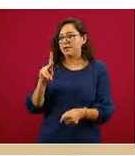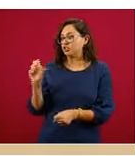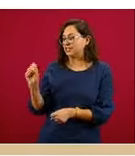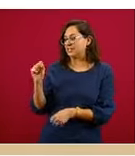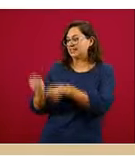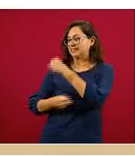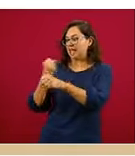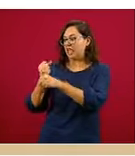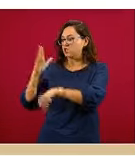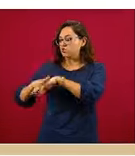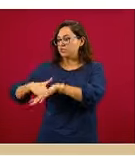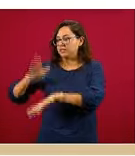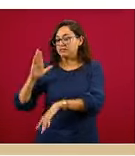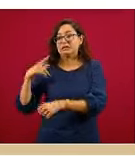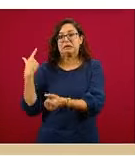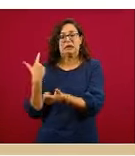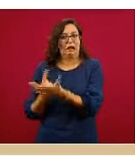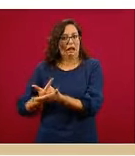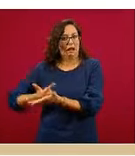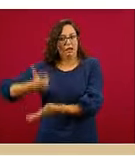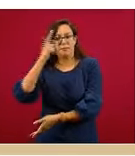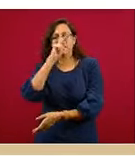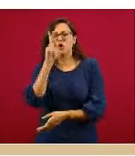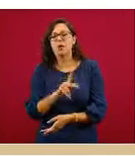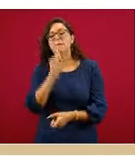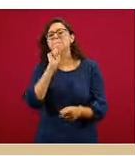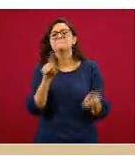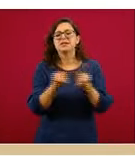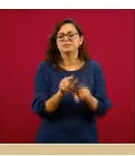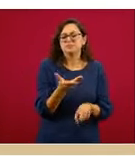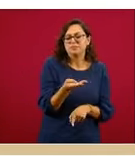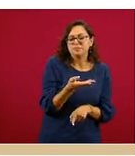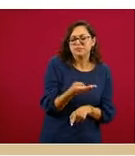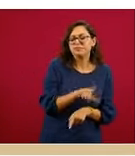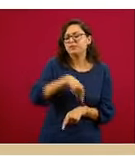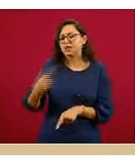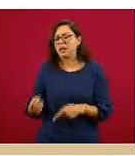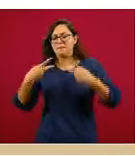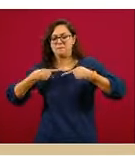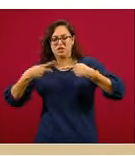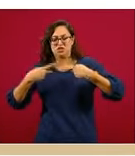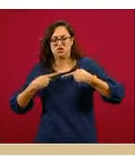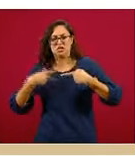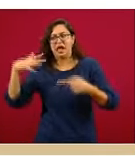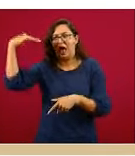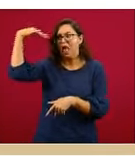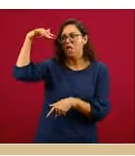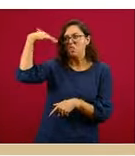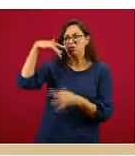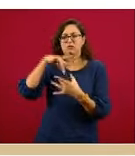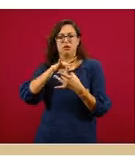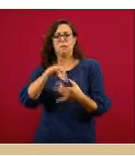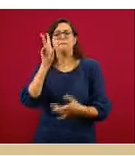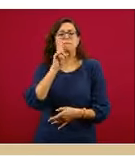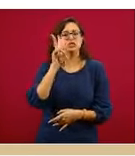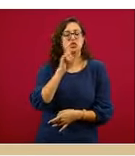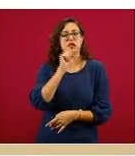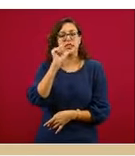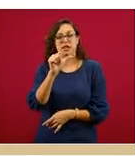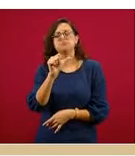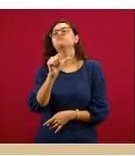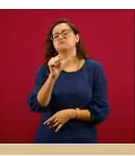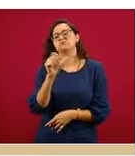cannabis hay que pensar en el mismo sentido. No significa que los adultos no puedan llegar a presentar una dependencia, porque sí la hay, pero el